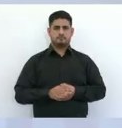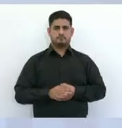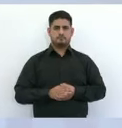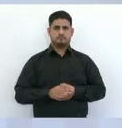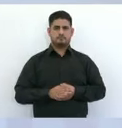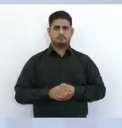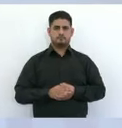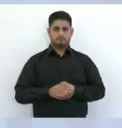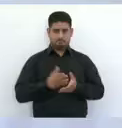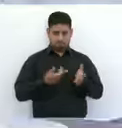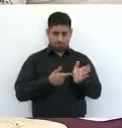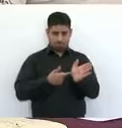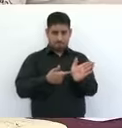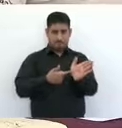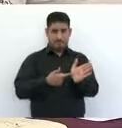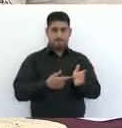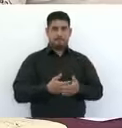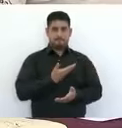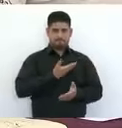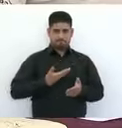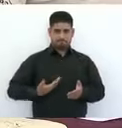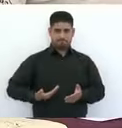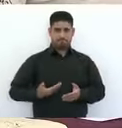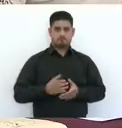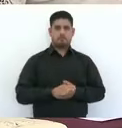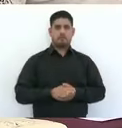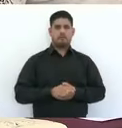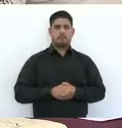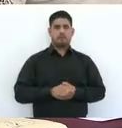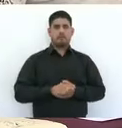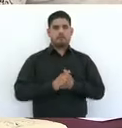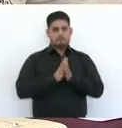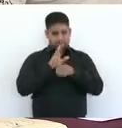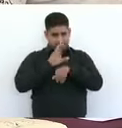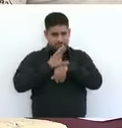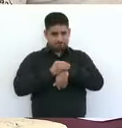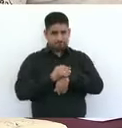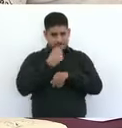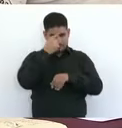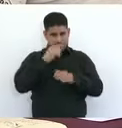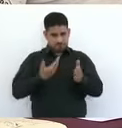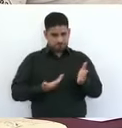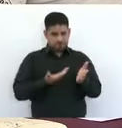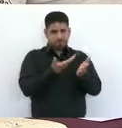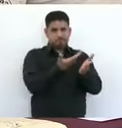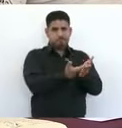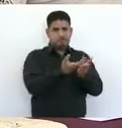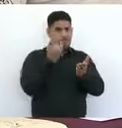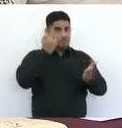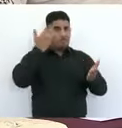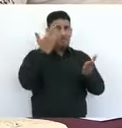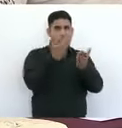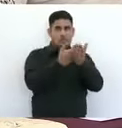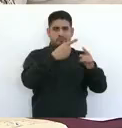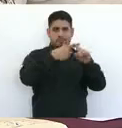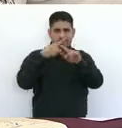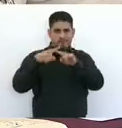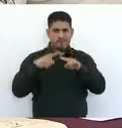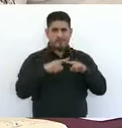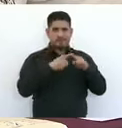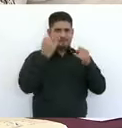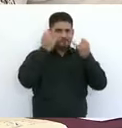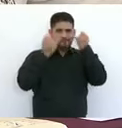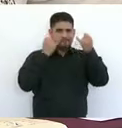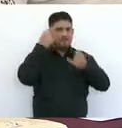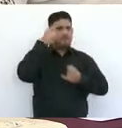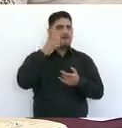Aquí está, presidente, que me permitiera hacer entrega de estas propuestas para la formulación de un